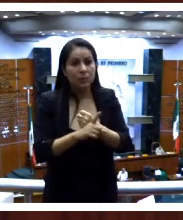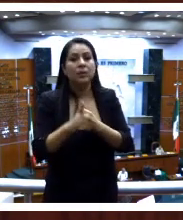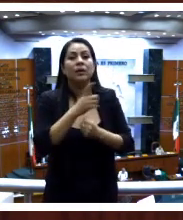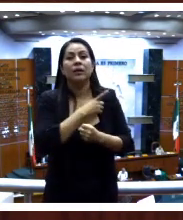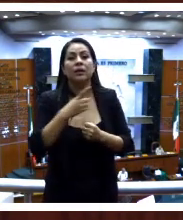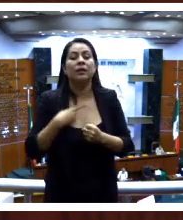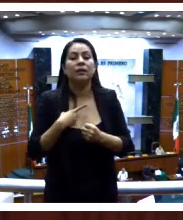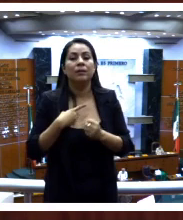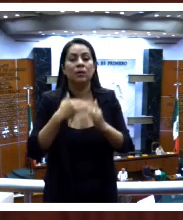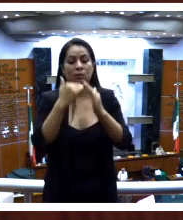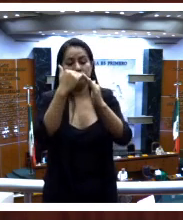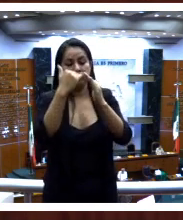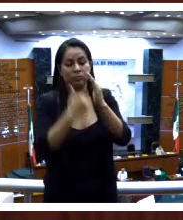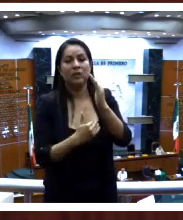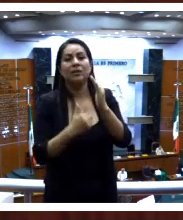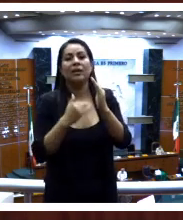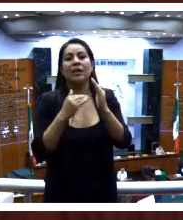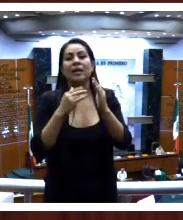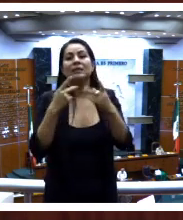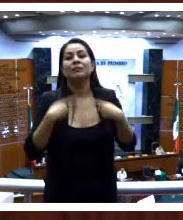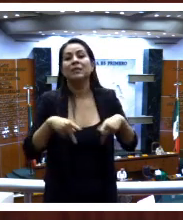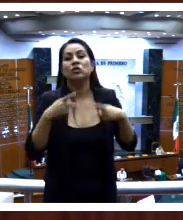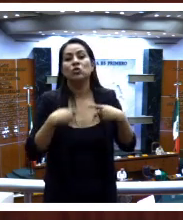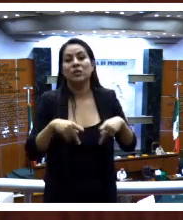que ver incluso con la disminución de la población.